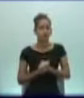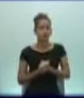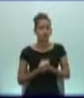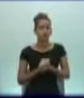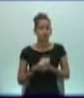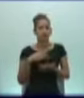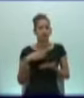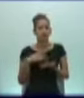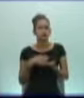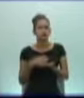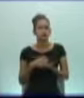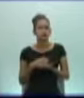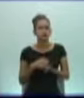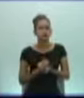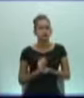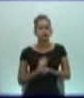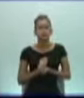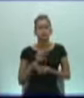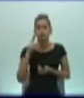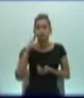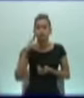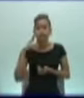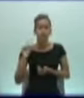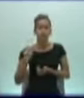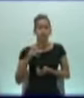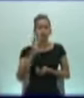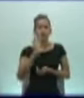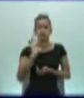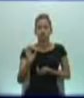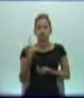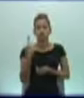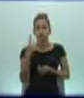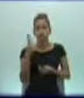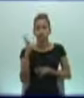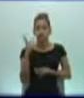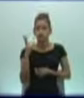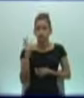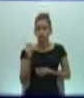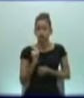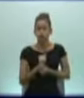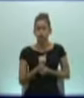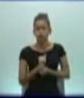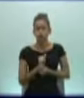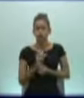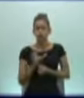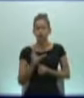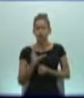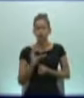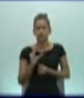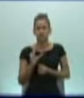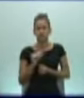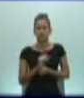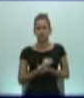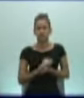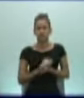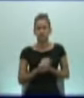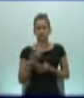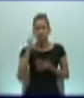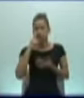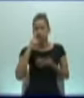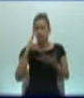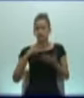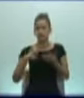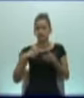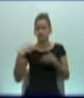Seguimos hallando el tanto por ciento de un número y decimos entonces que mamita y